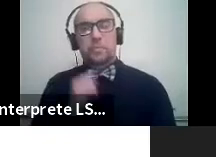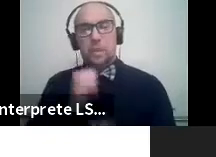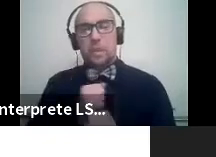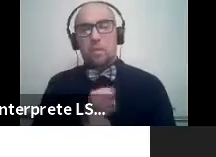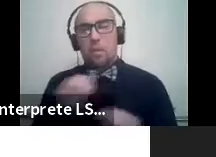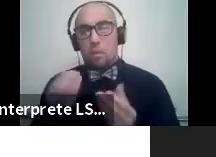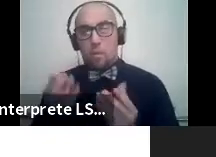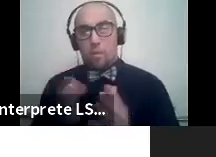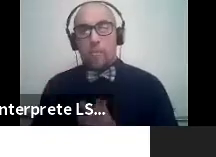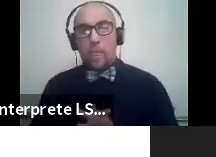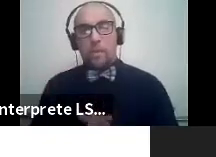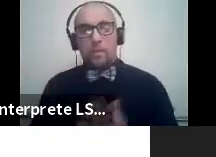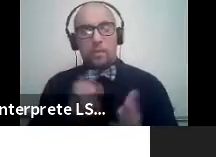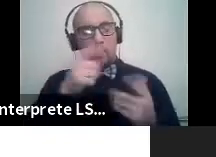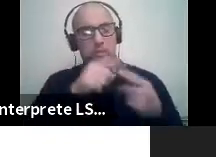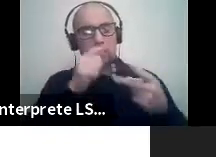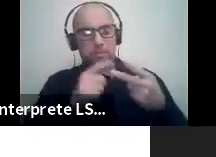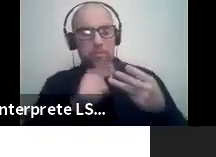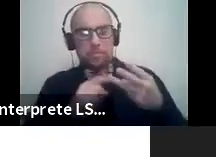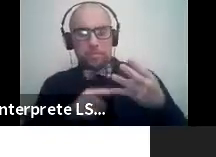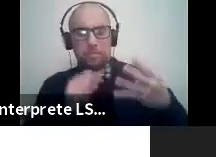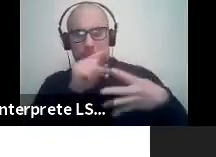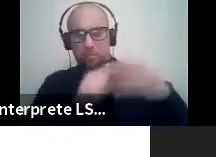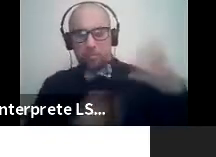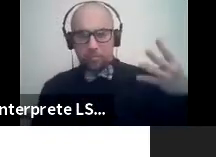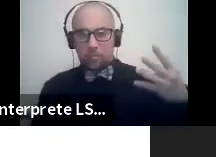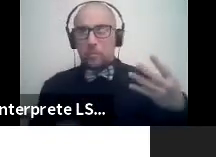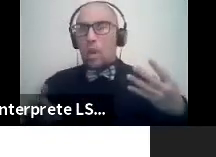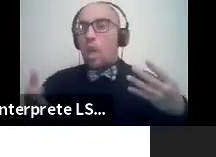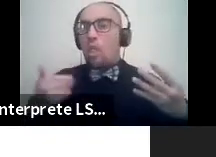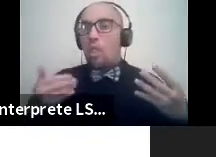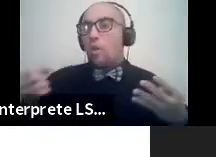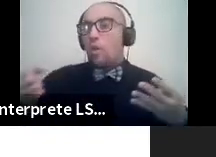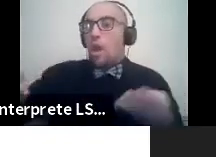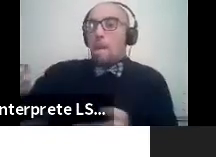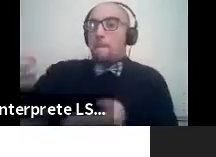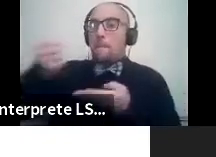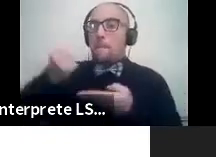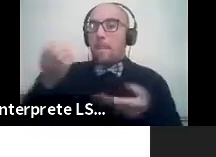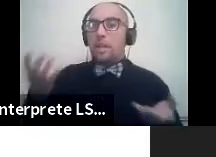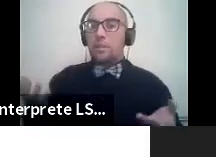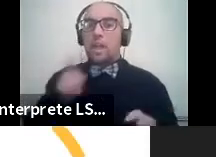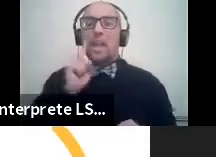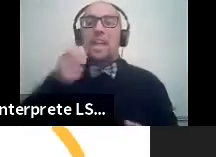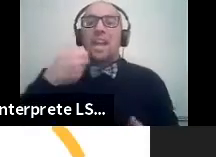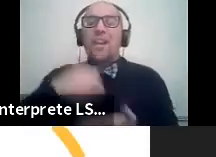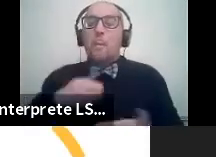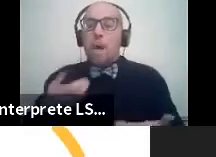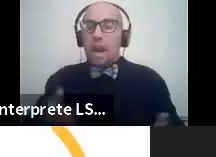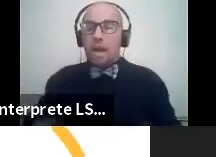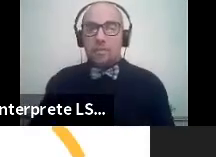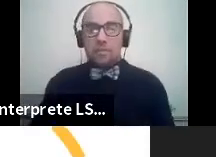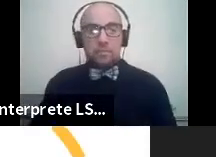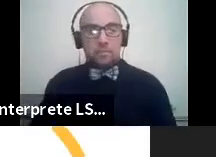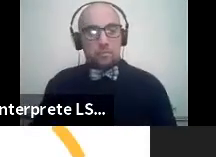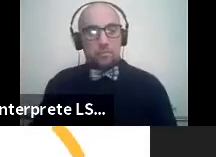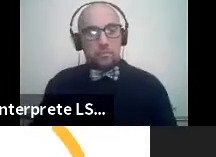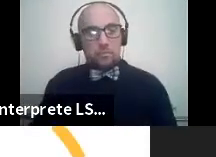siguiente frente a todo esto fue buscar financiamiento para poder llevar este proyecto a la realidad.